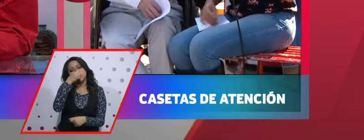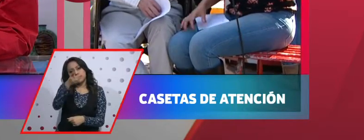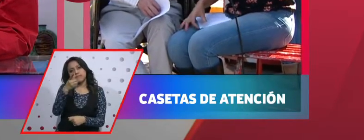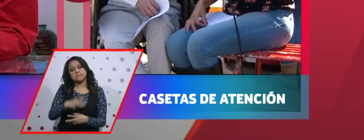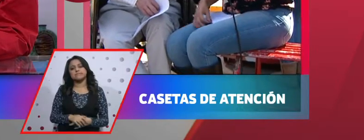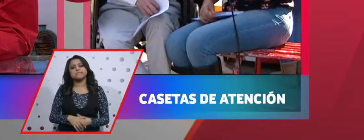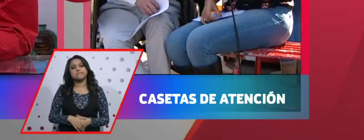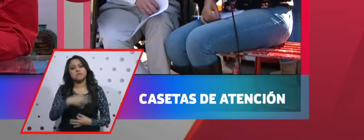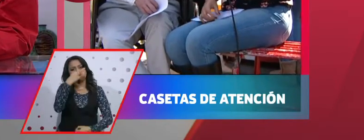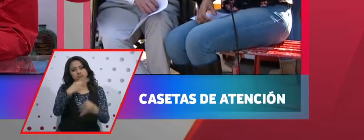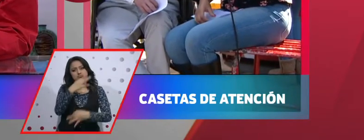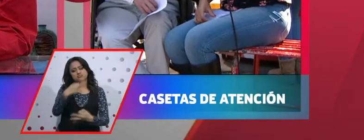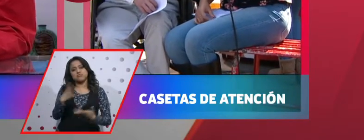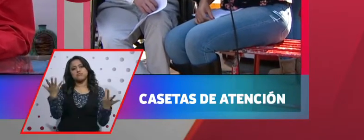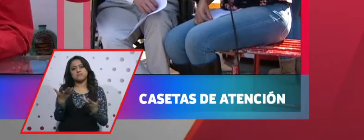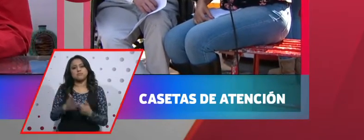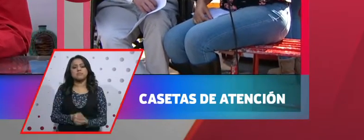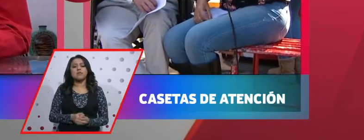la otra, la de justicia.